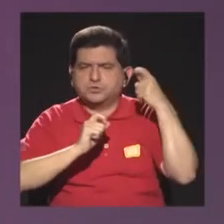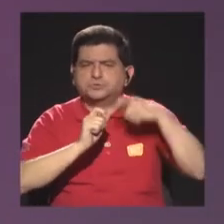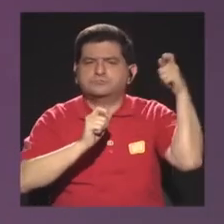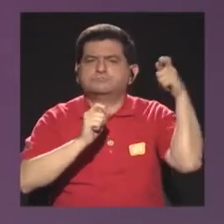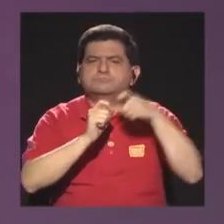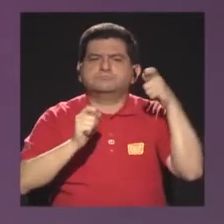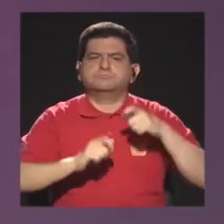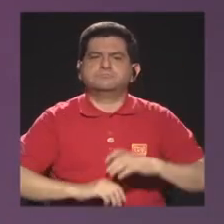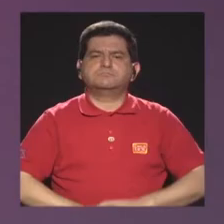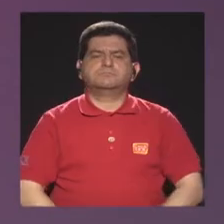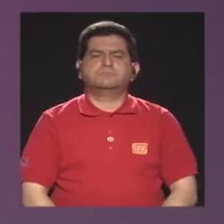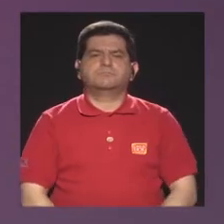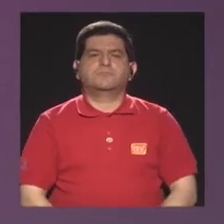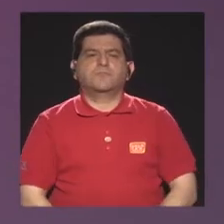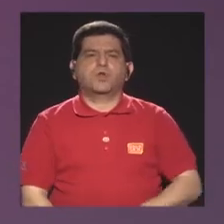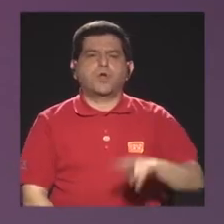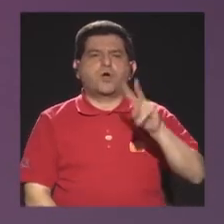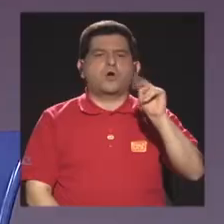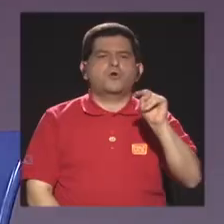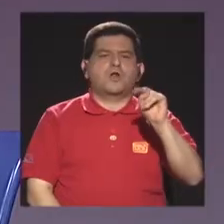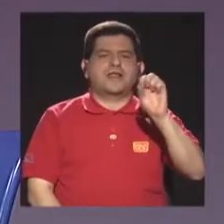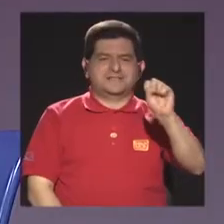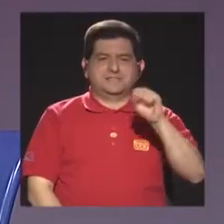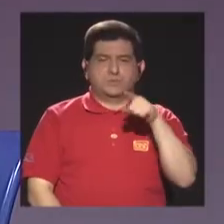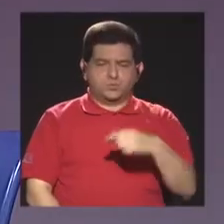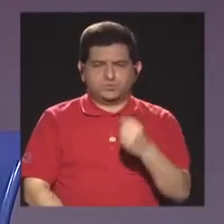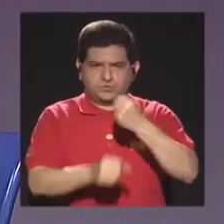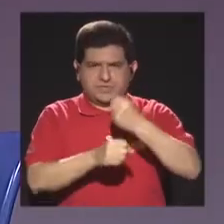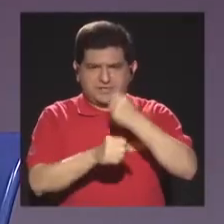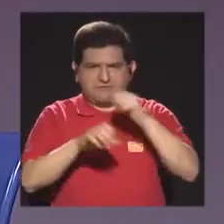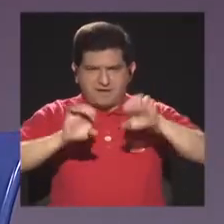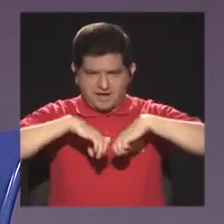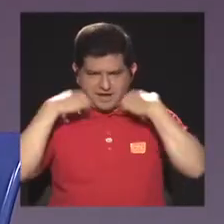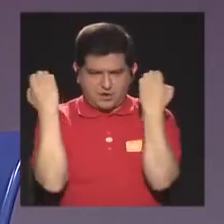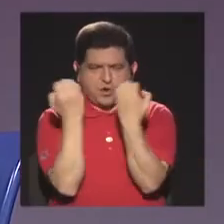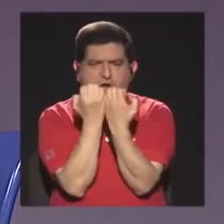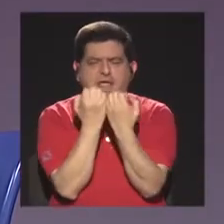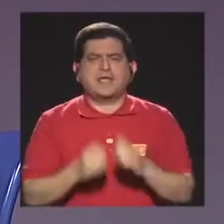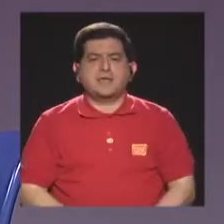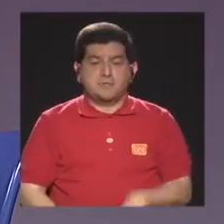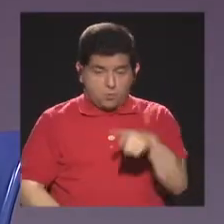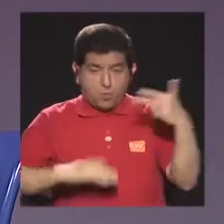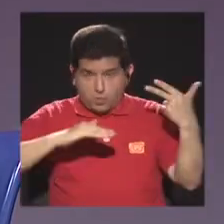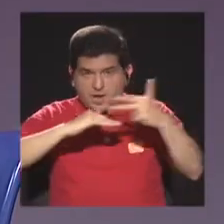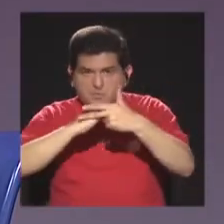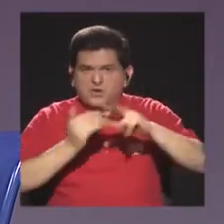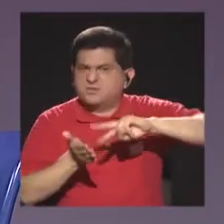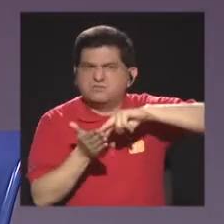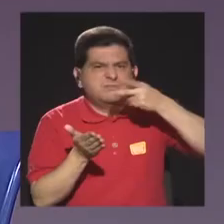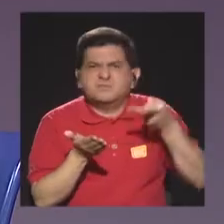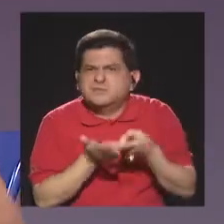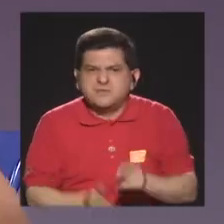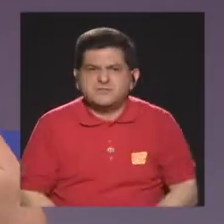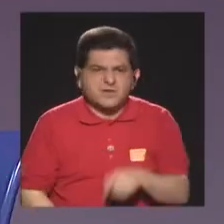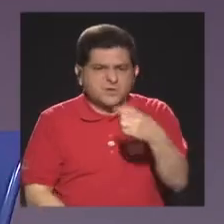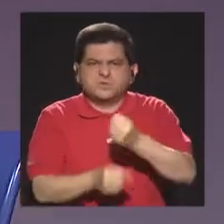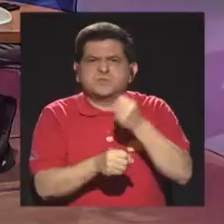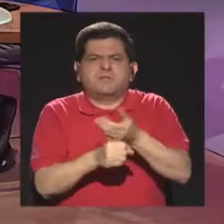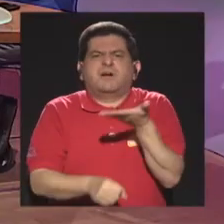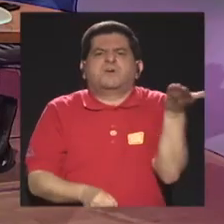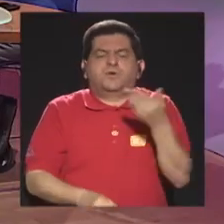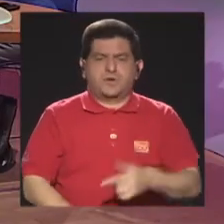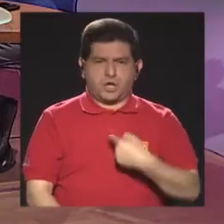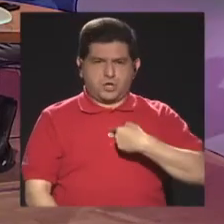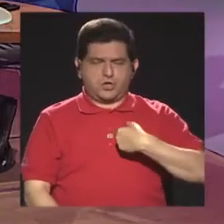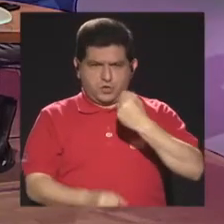propiamente así. Norlis Tam, cuéntenos, usted es operadora de equipo portuario. Correcto. ¿Eso qué es? ¿Qué equipo opera usted? Cuéntenos. Ok,